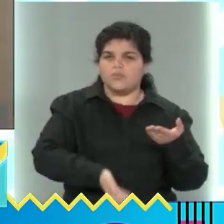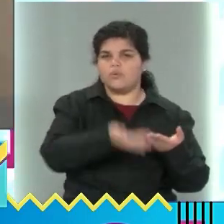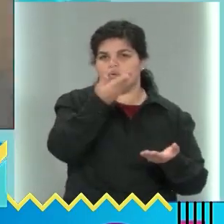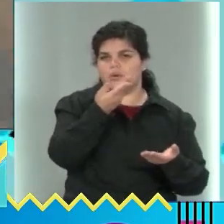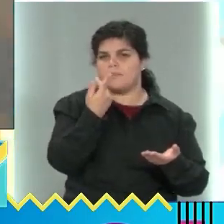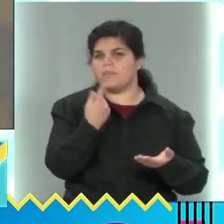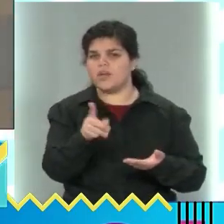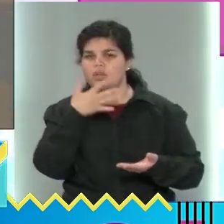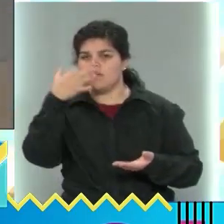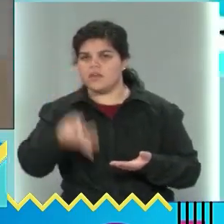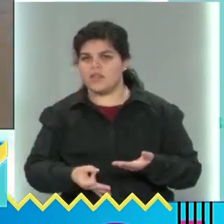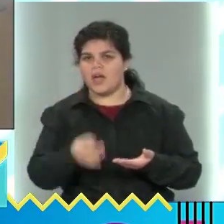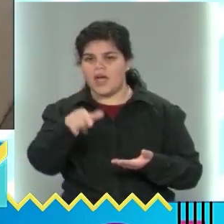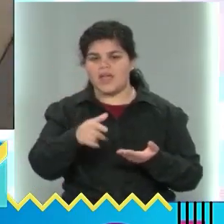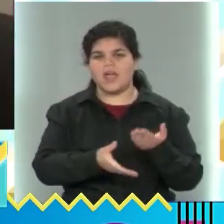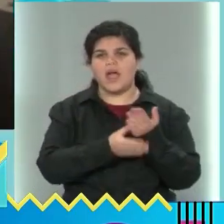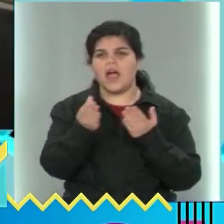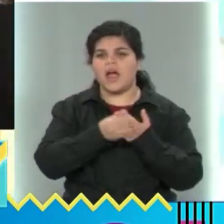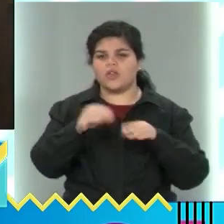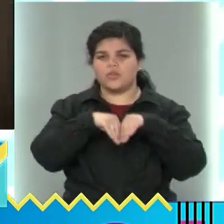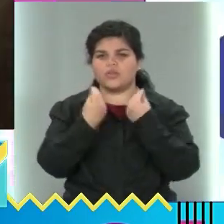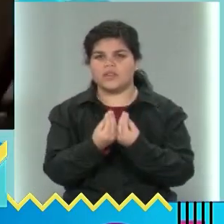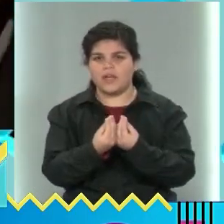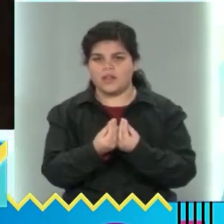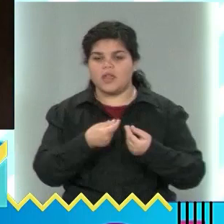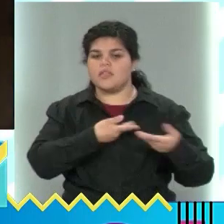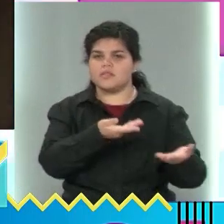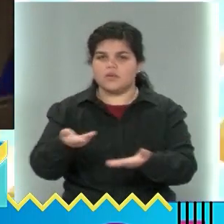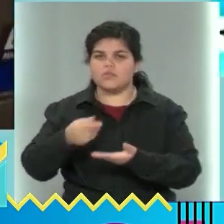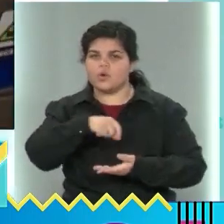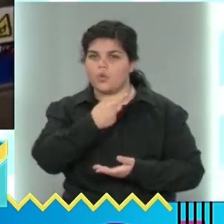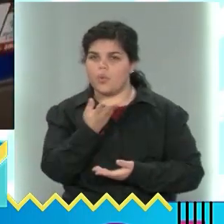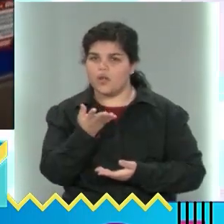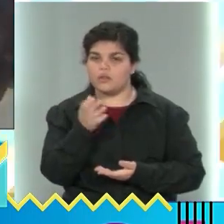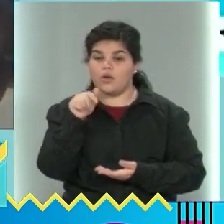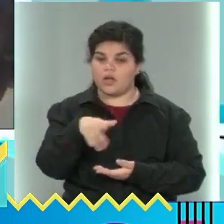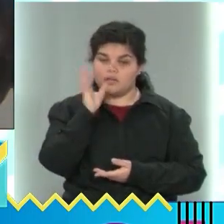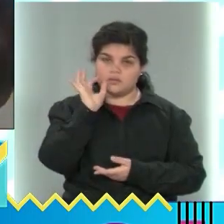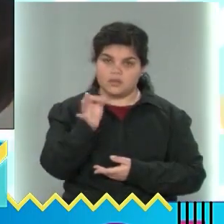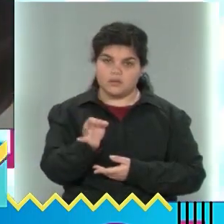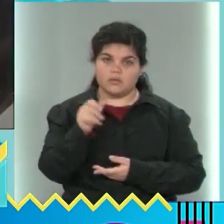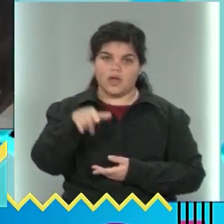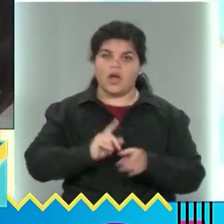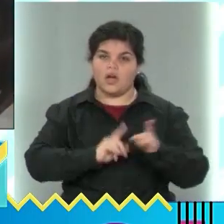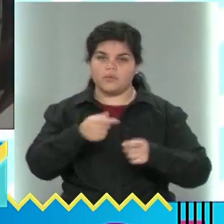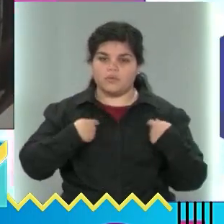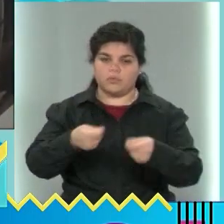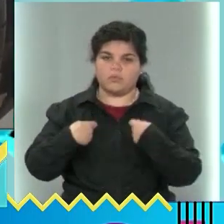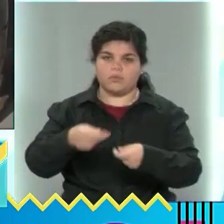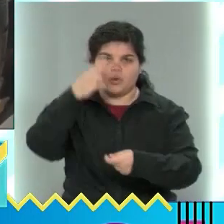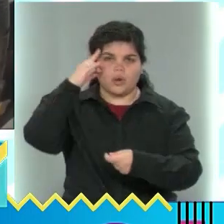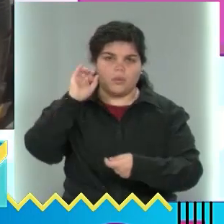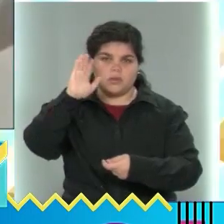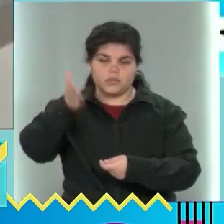sinceramiento de los costos de las tarifas. O sea, no podemos pretender que las tarifas llegaron a tener un subsidio cercano al